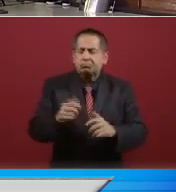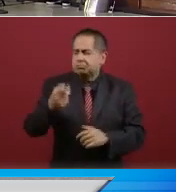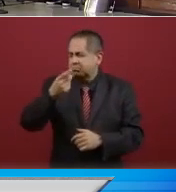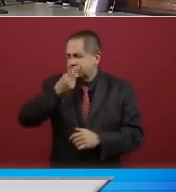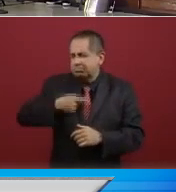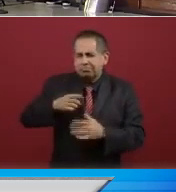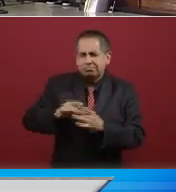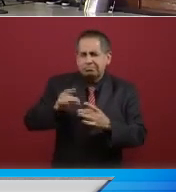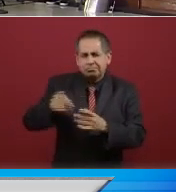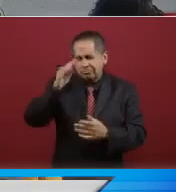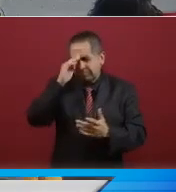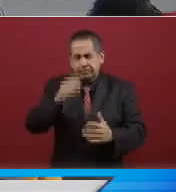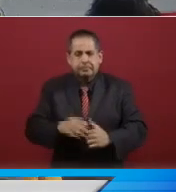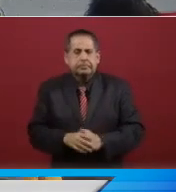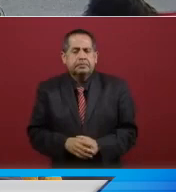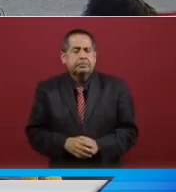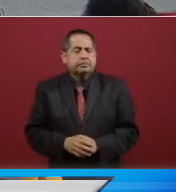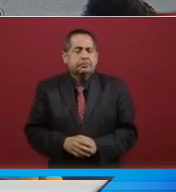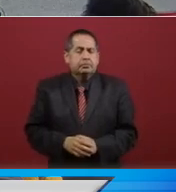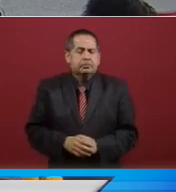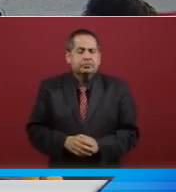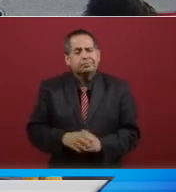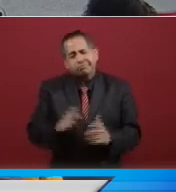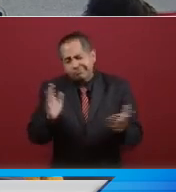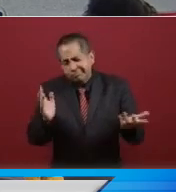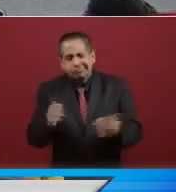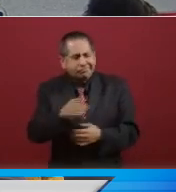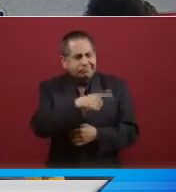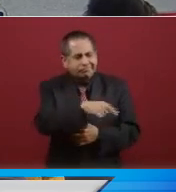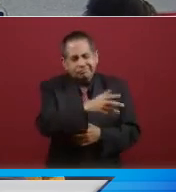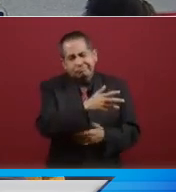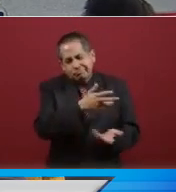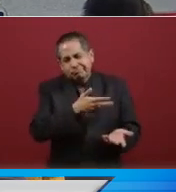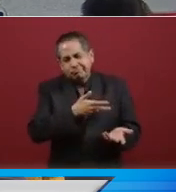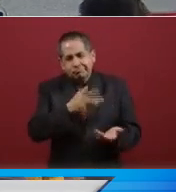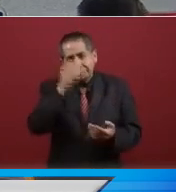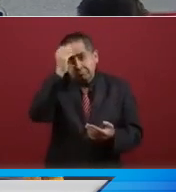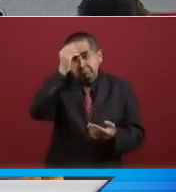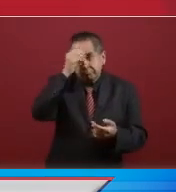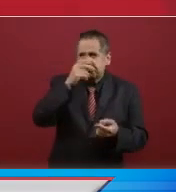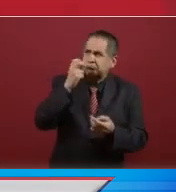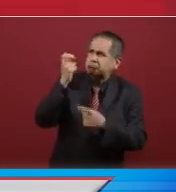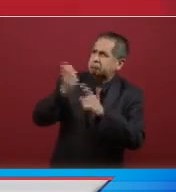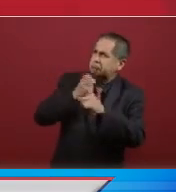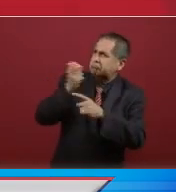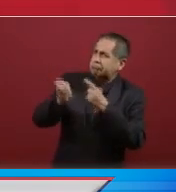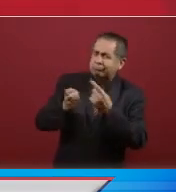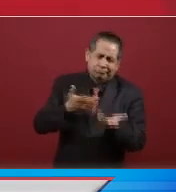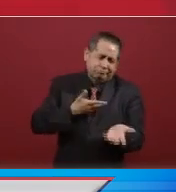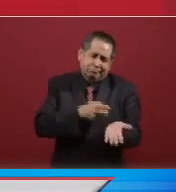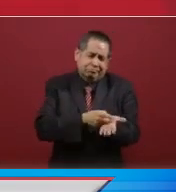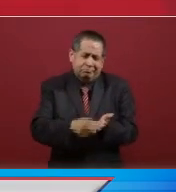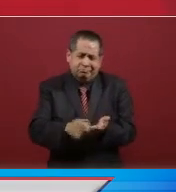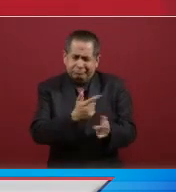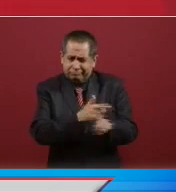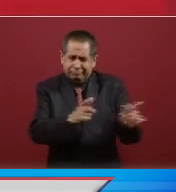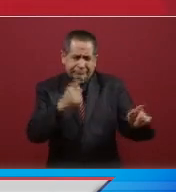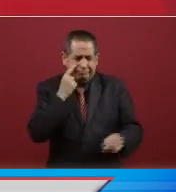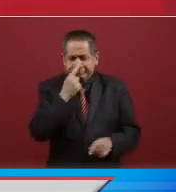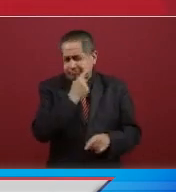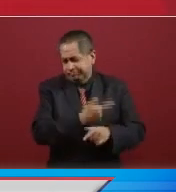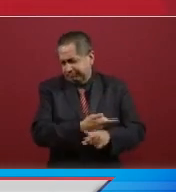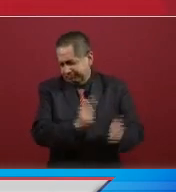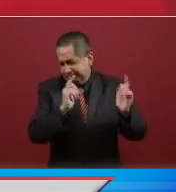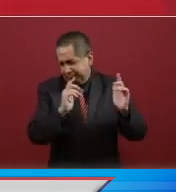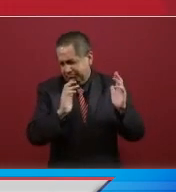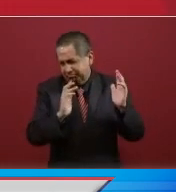posturas encontradas. Por ejemplo, el expresidente Felipe Calderón entregó 20 millones de hectáreas a la industria minera. En cambio, este gobierno sembrará